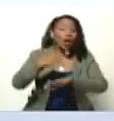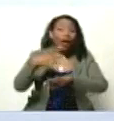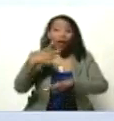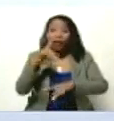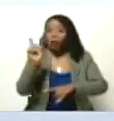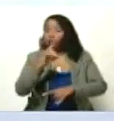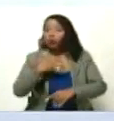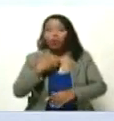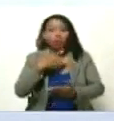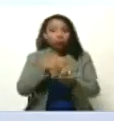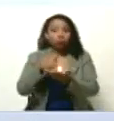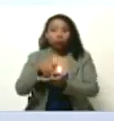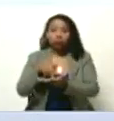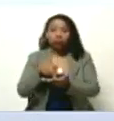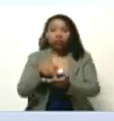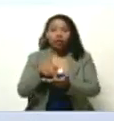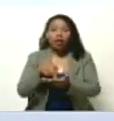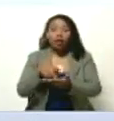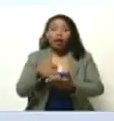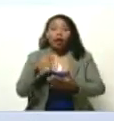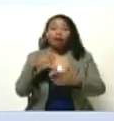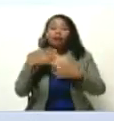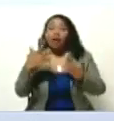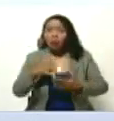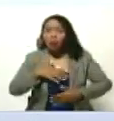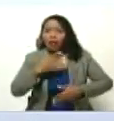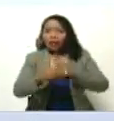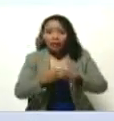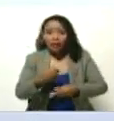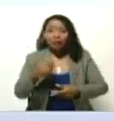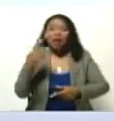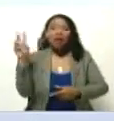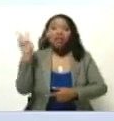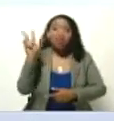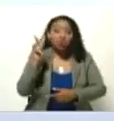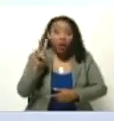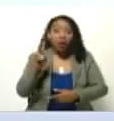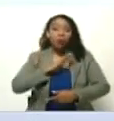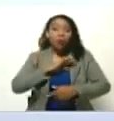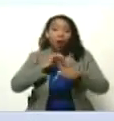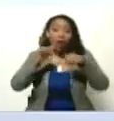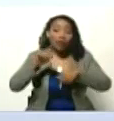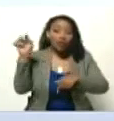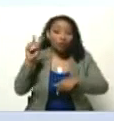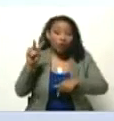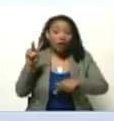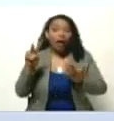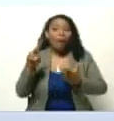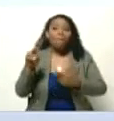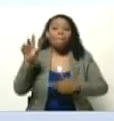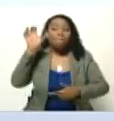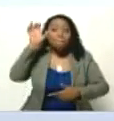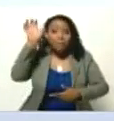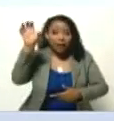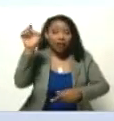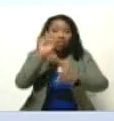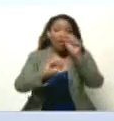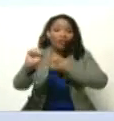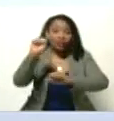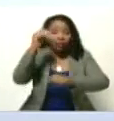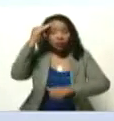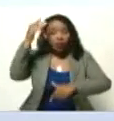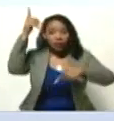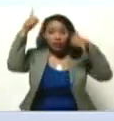ser postulado? Ser venezolano o venezolana. Ser patriota, revolucionario, antiimperialista y chavista, defensor del legado del comandante supremo